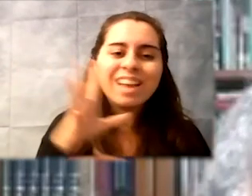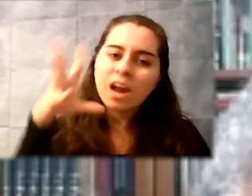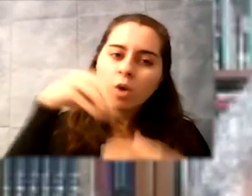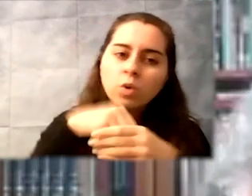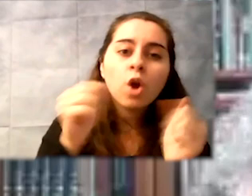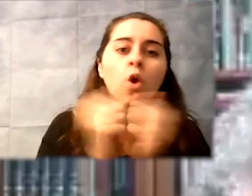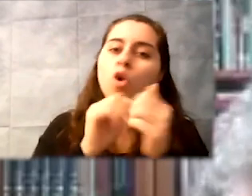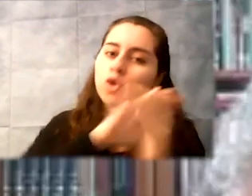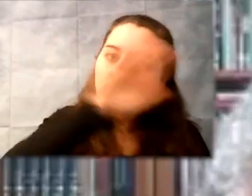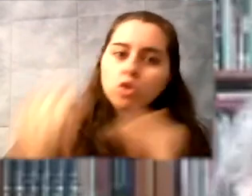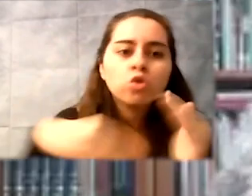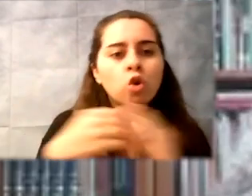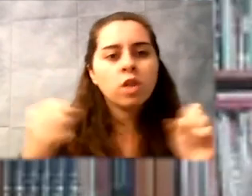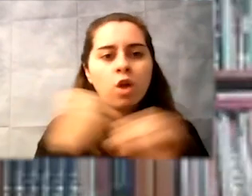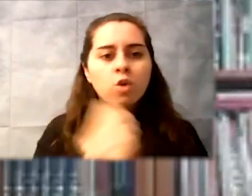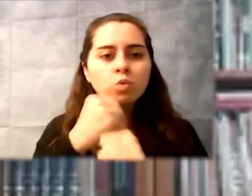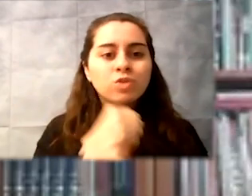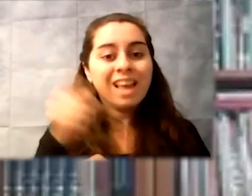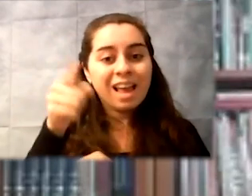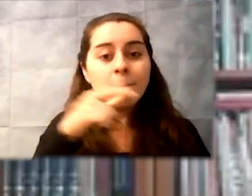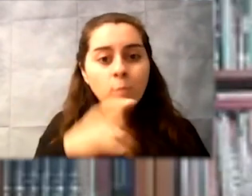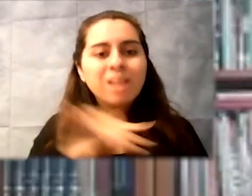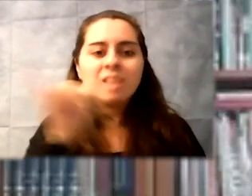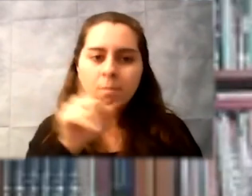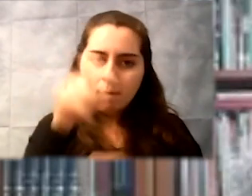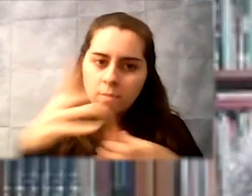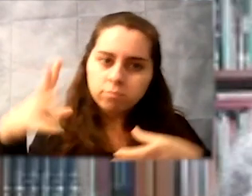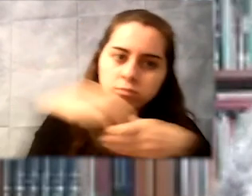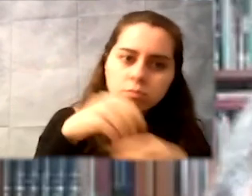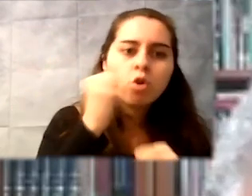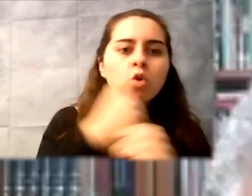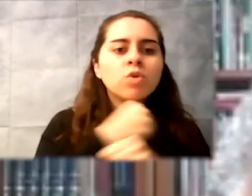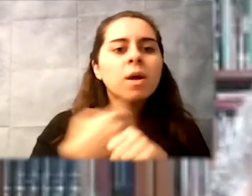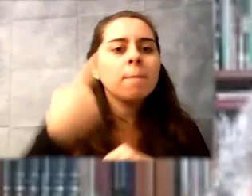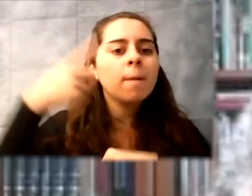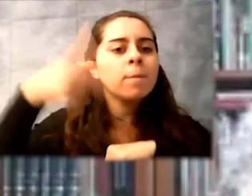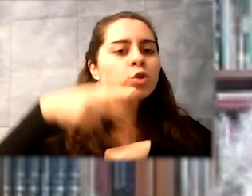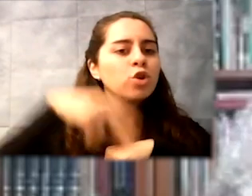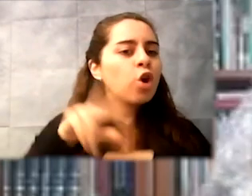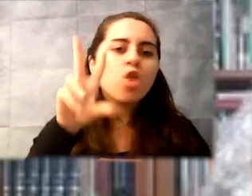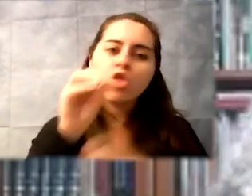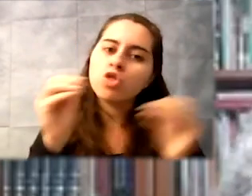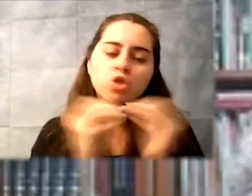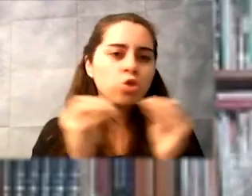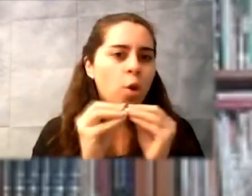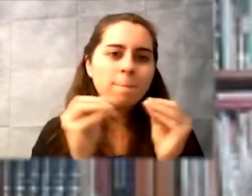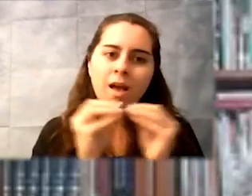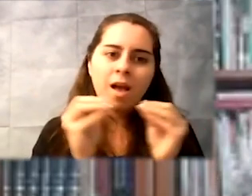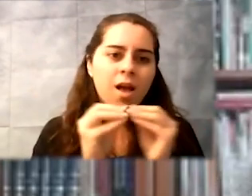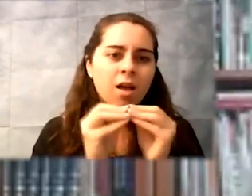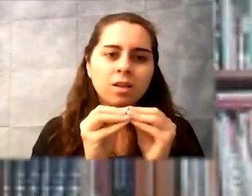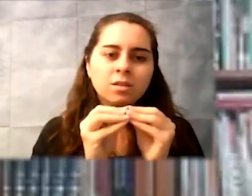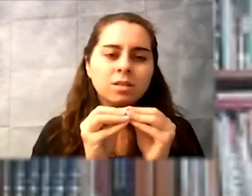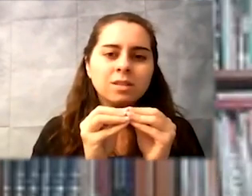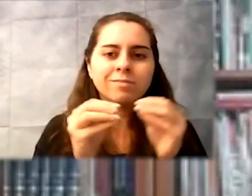tenían que ser parte de las luchas por la descolonización de Puerto Rico, porque tenía que ser parte de una visión más amplia que incluyera también la lucha contra